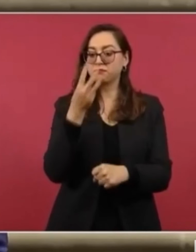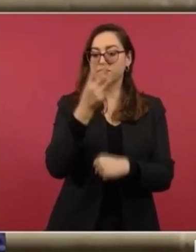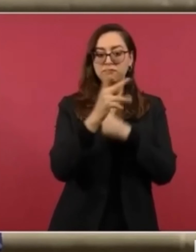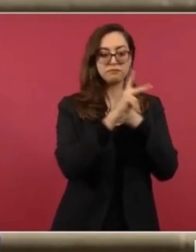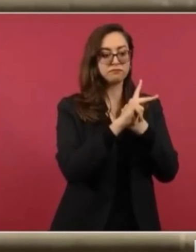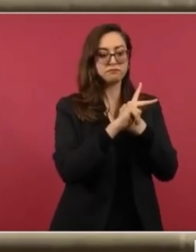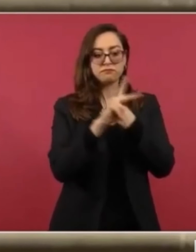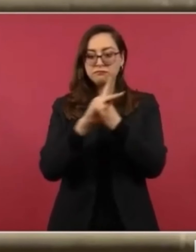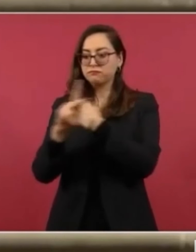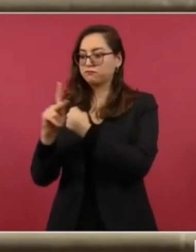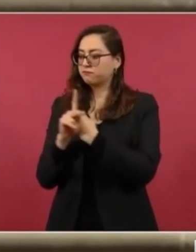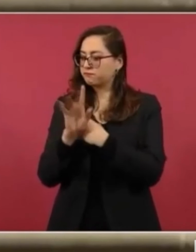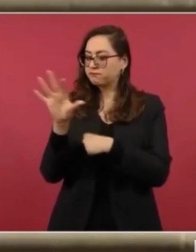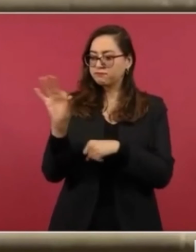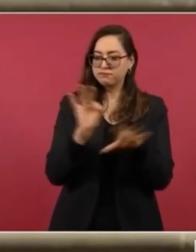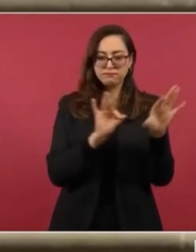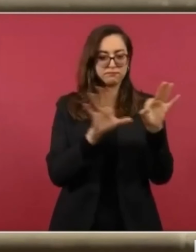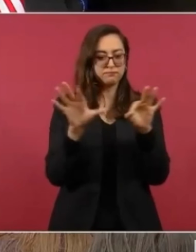destinado a la planeación